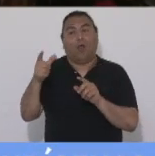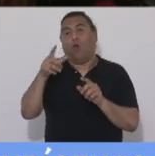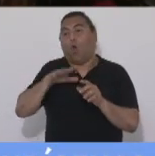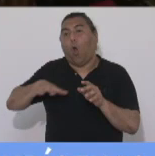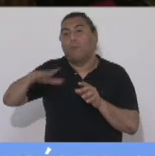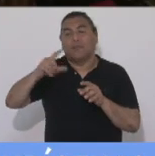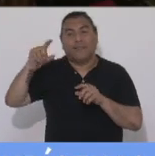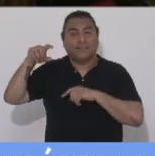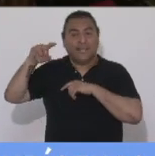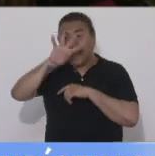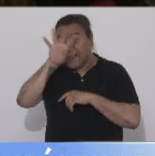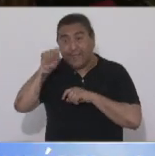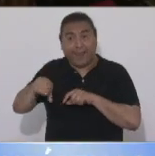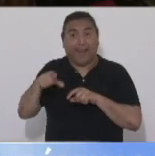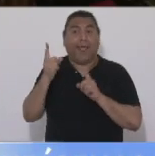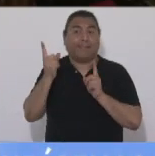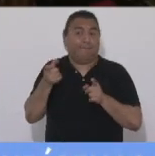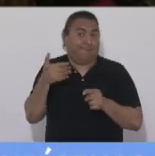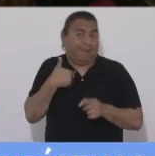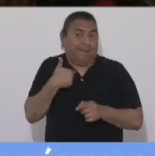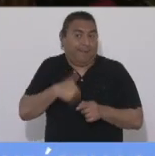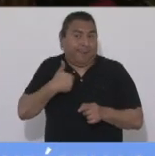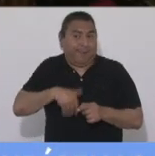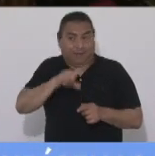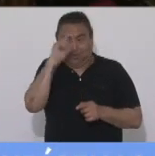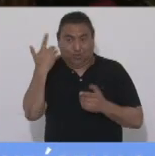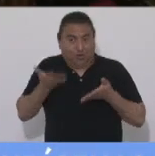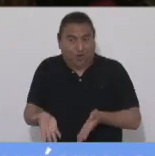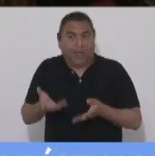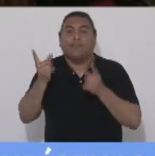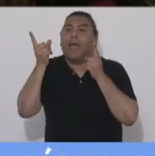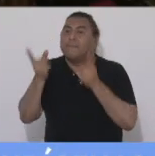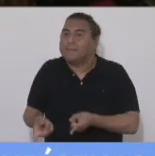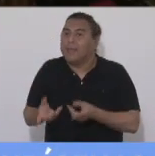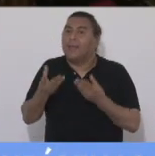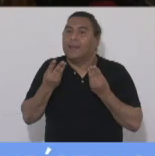Indígenas a nivel nacional, aceptando